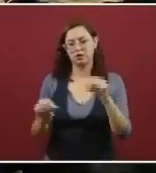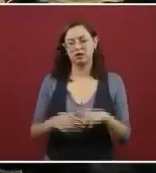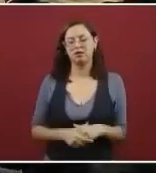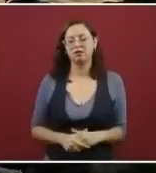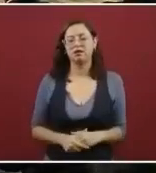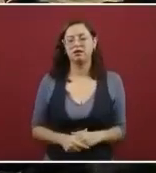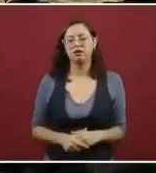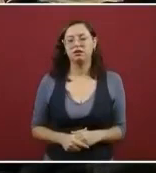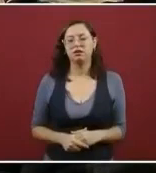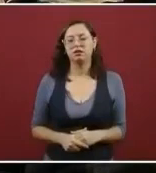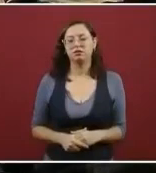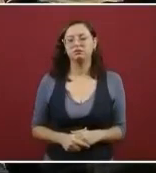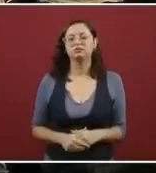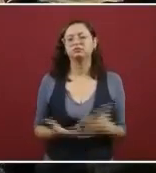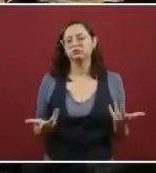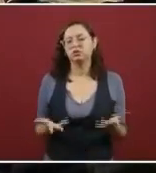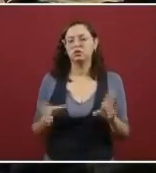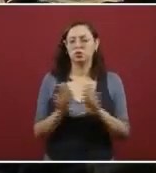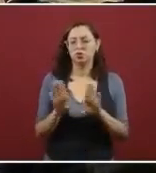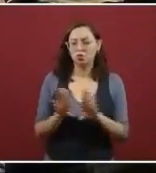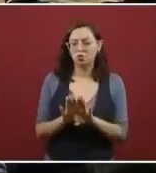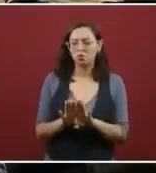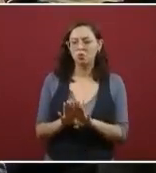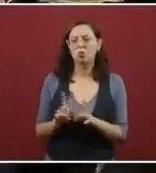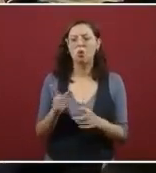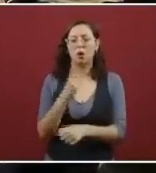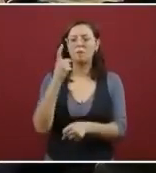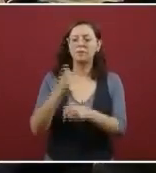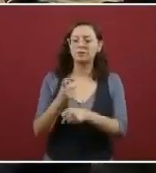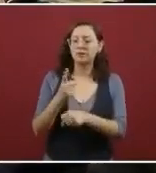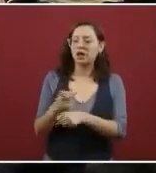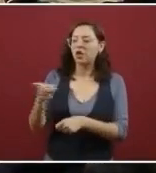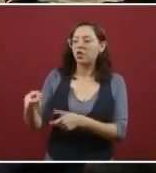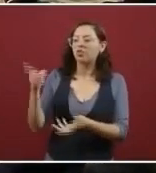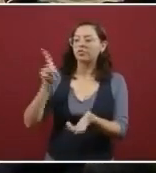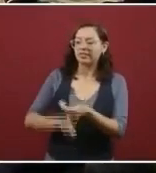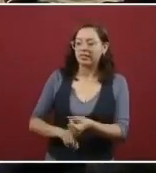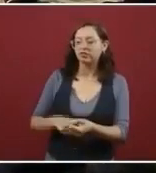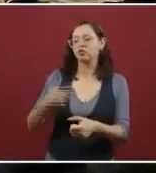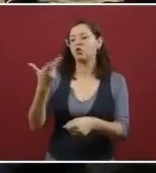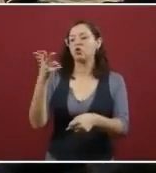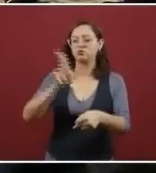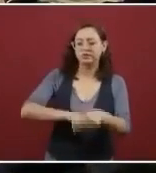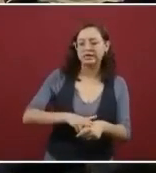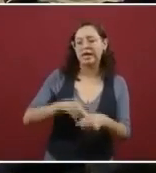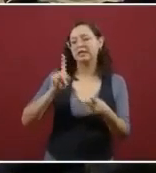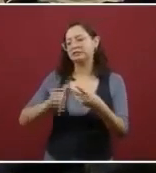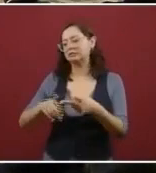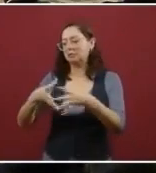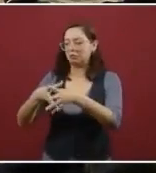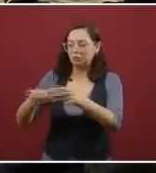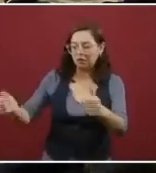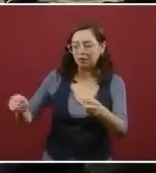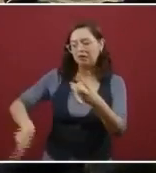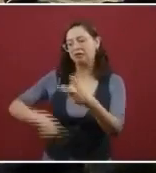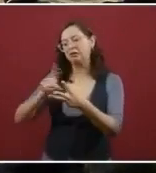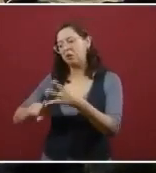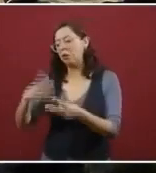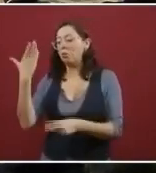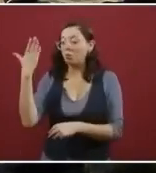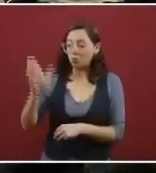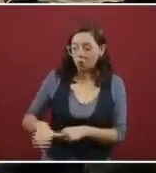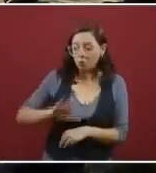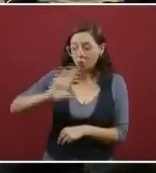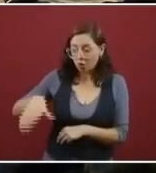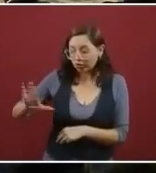que se implementaron fue primero la verificación de la lista de hospitalizados, desaparecidos y o fallecidos, después el contacto directo con los